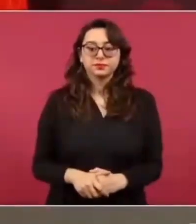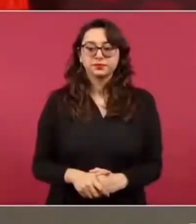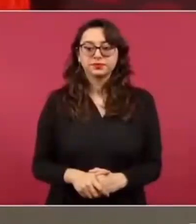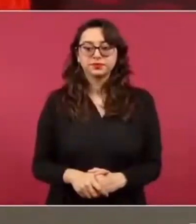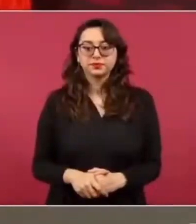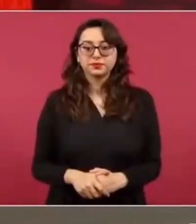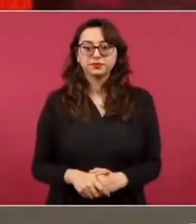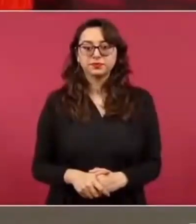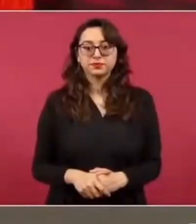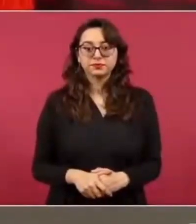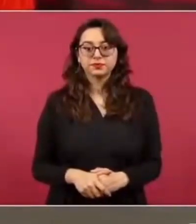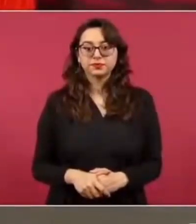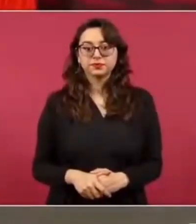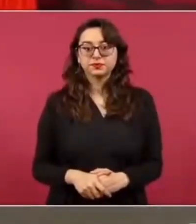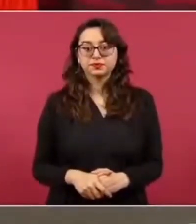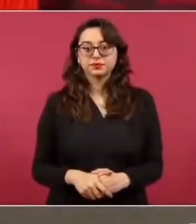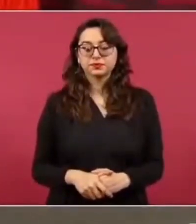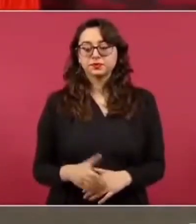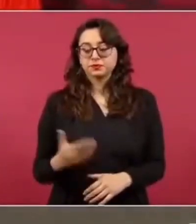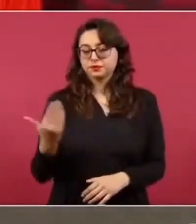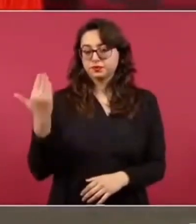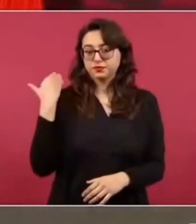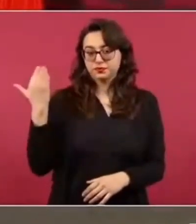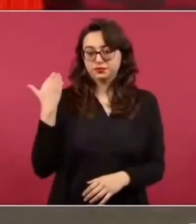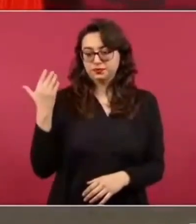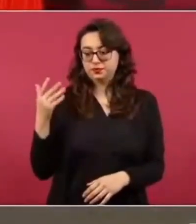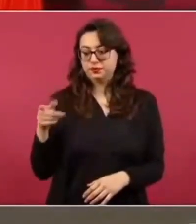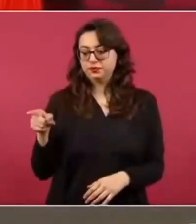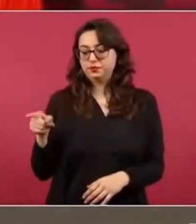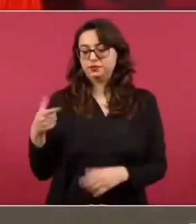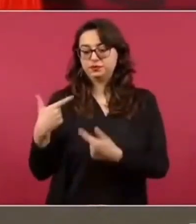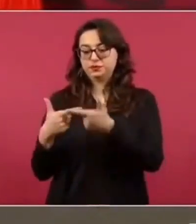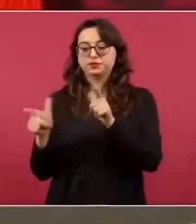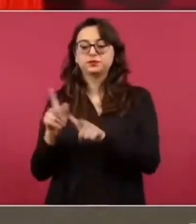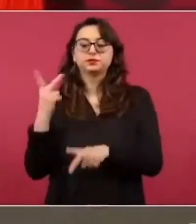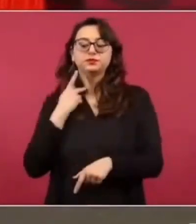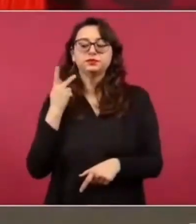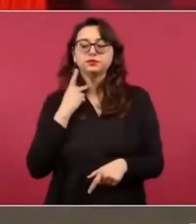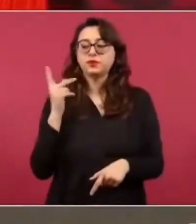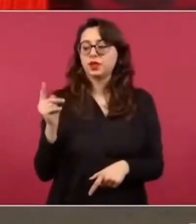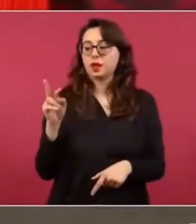el presidente del PRI con el señor Chong,